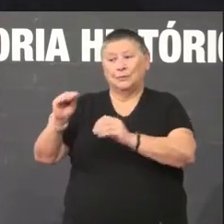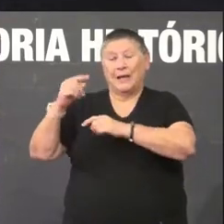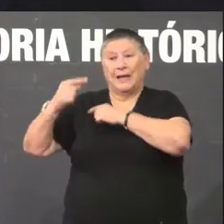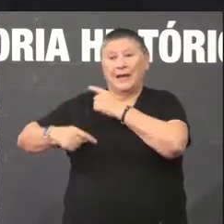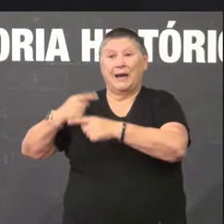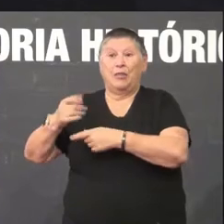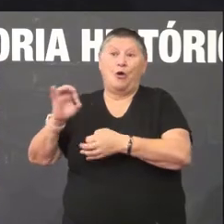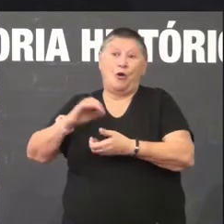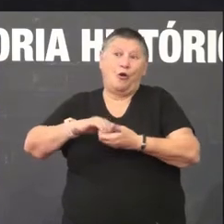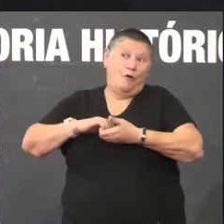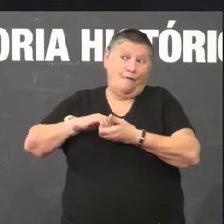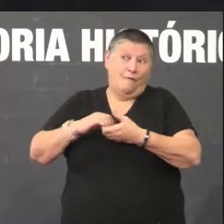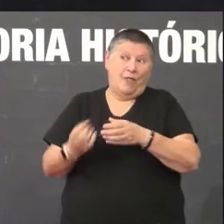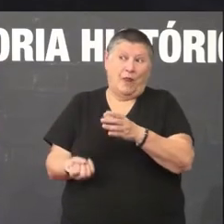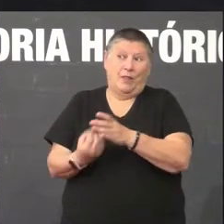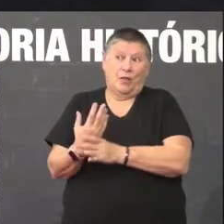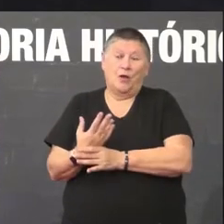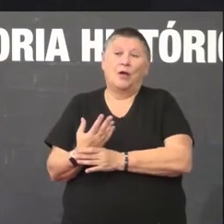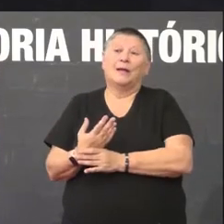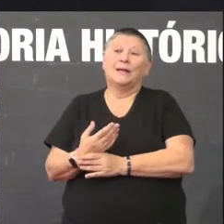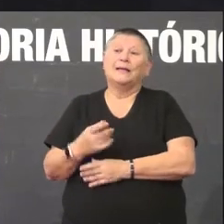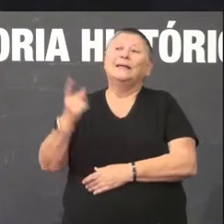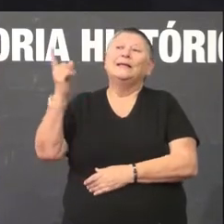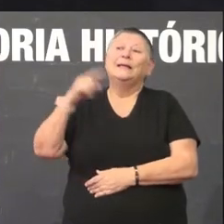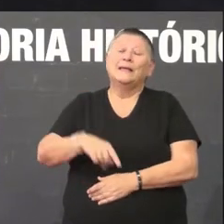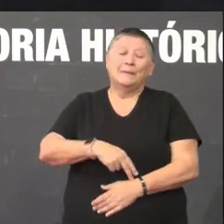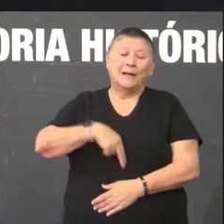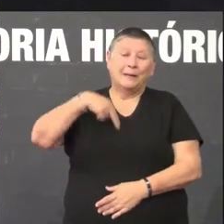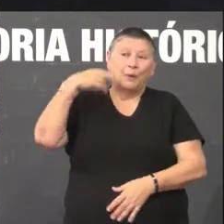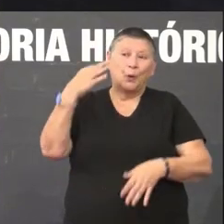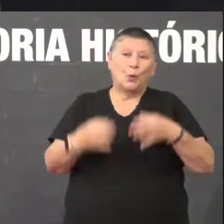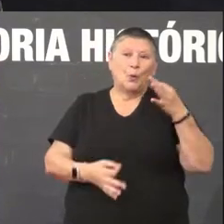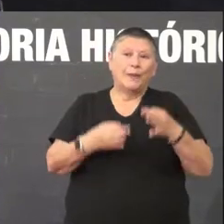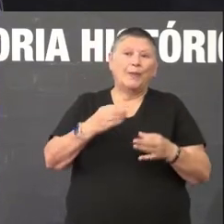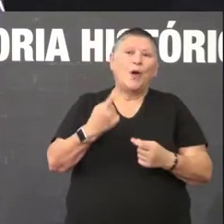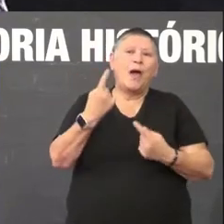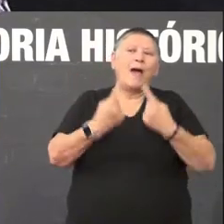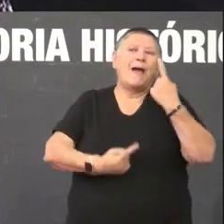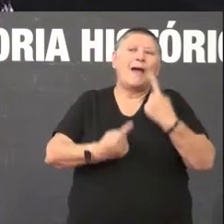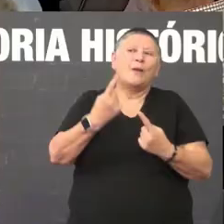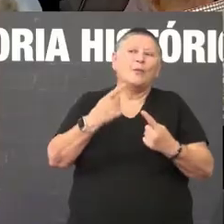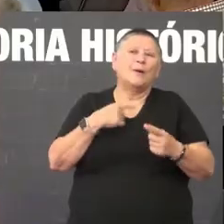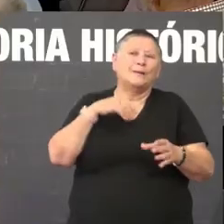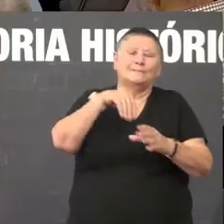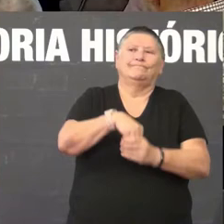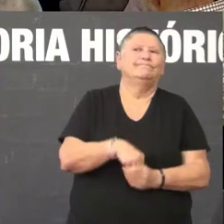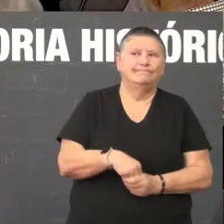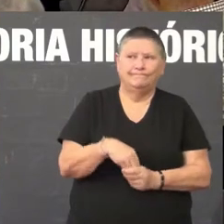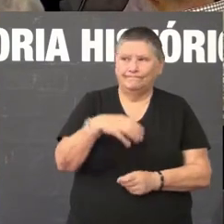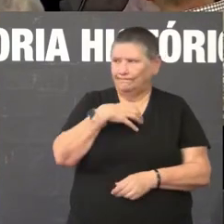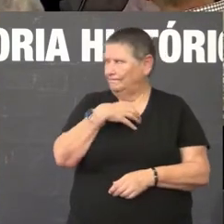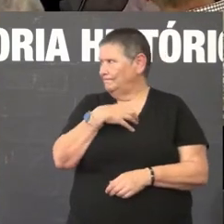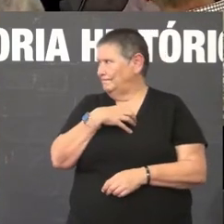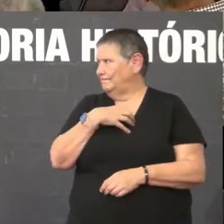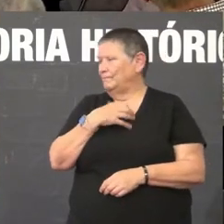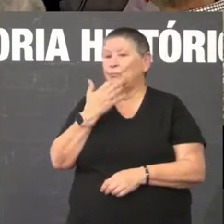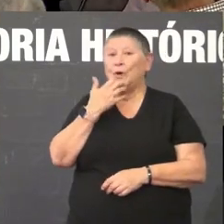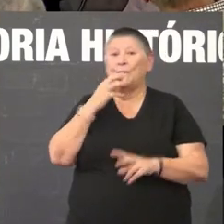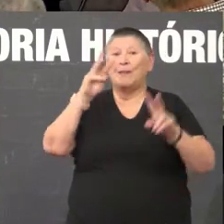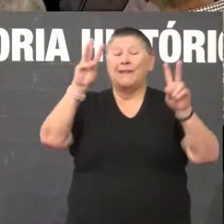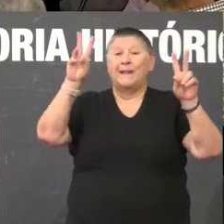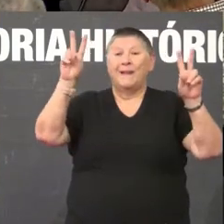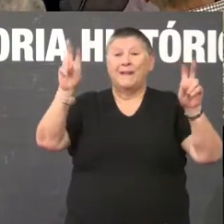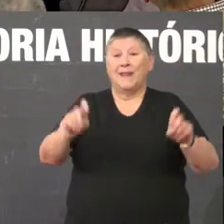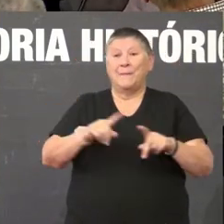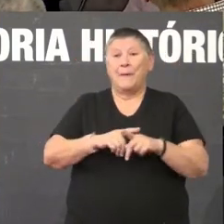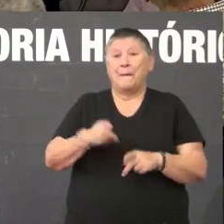confederación, así como no réximen xurídico de certas materias. Por exemplo, na materia penal, que nunca